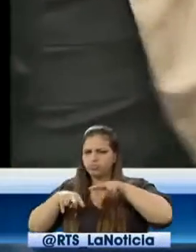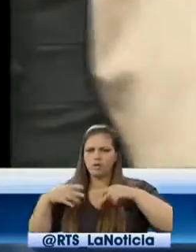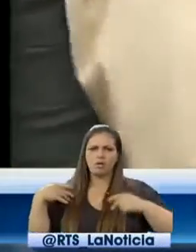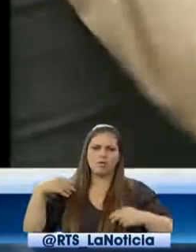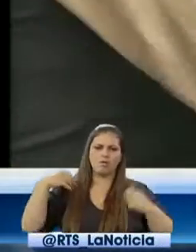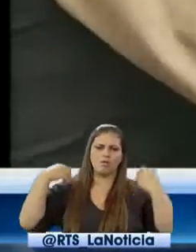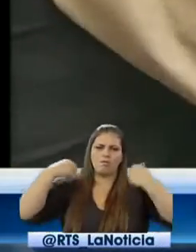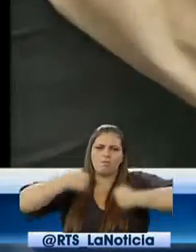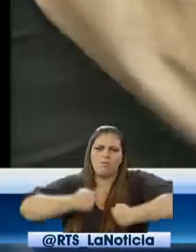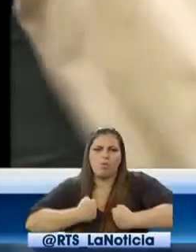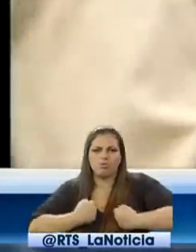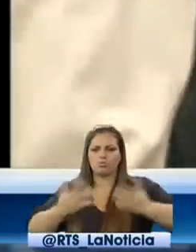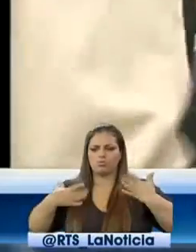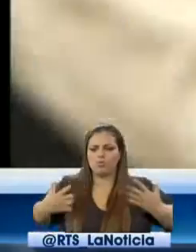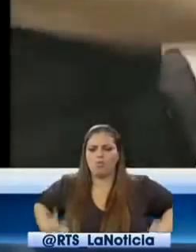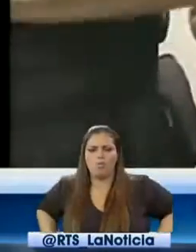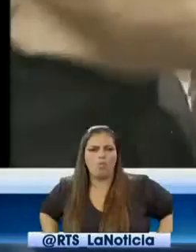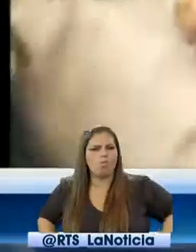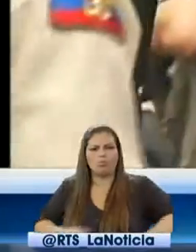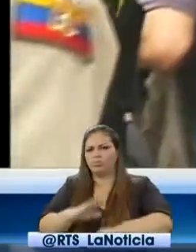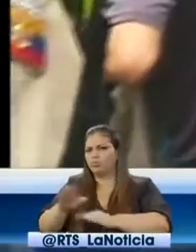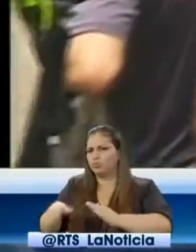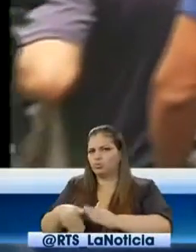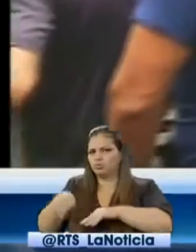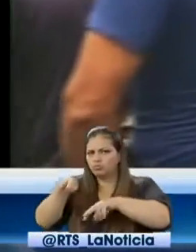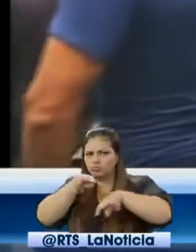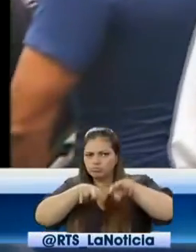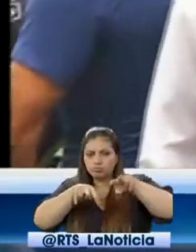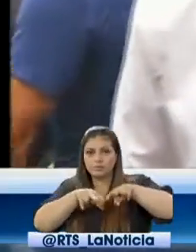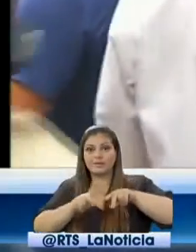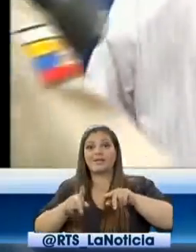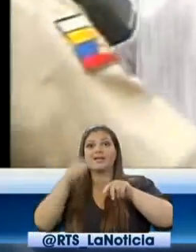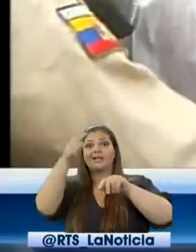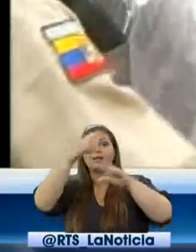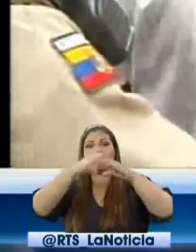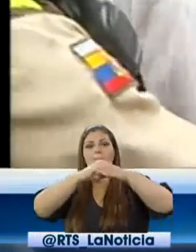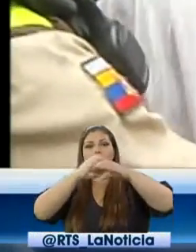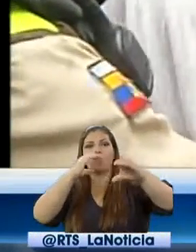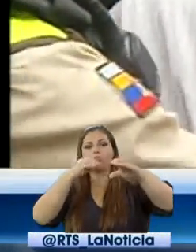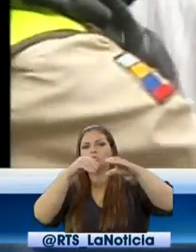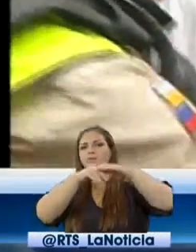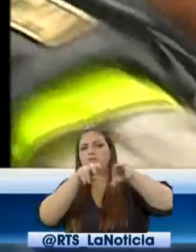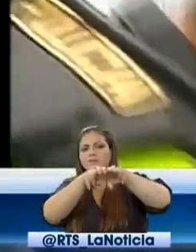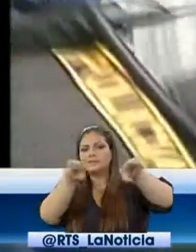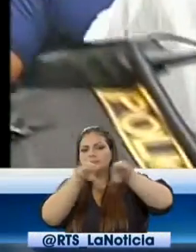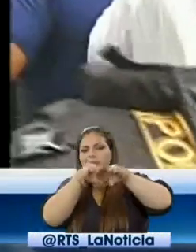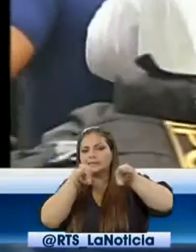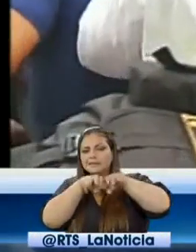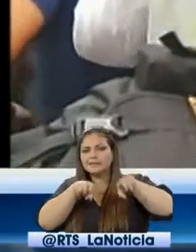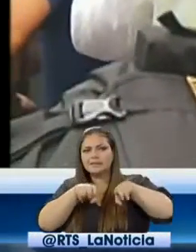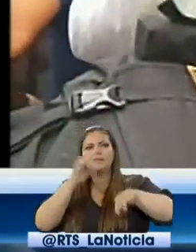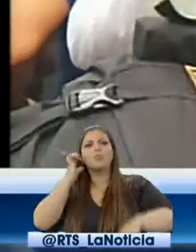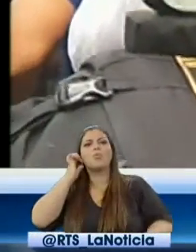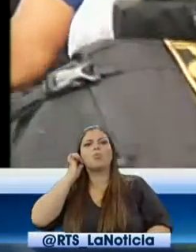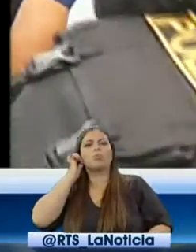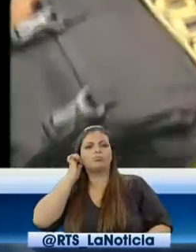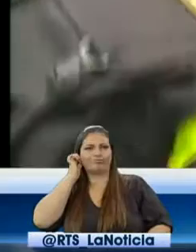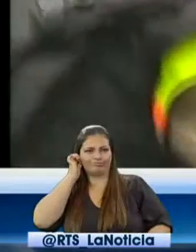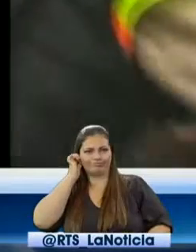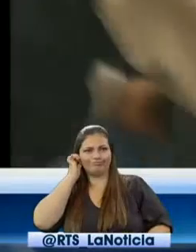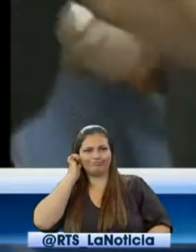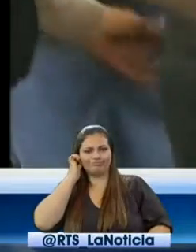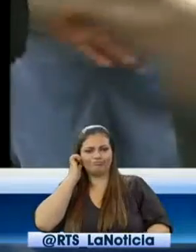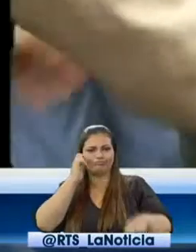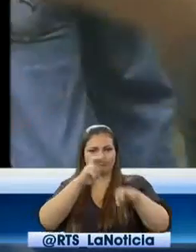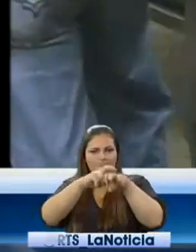abran las carteras. Y también que se revise debajo de los asientos del bus por si acaso alguien... botó